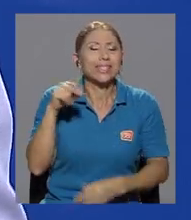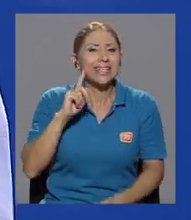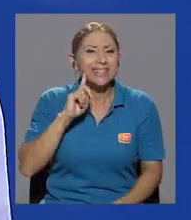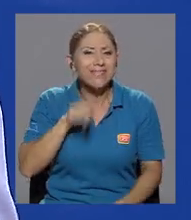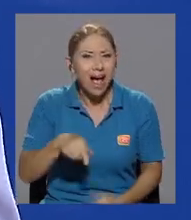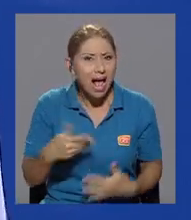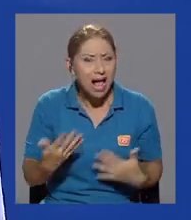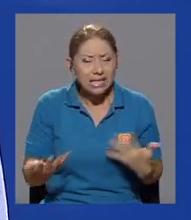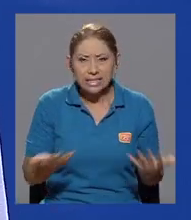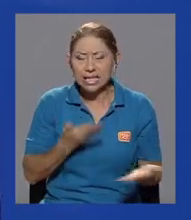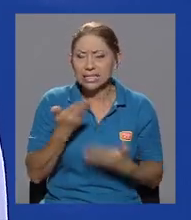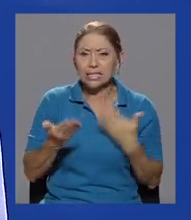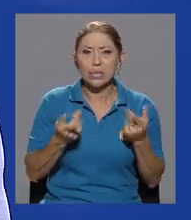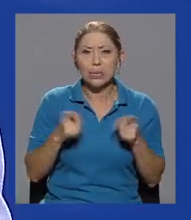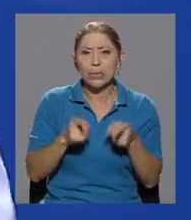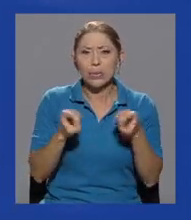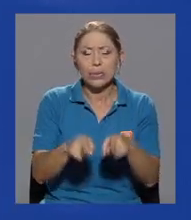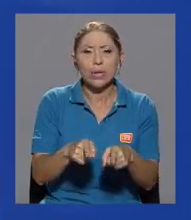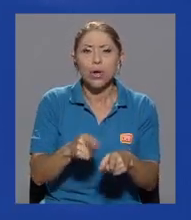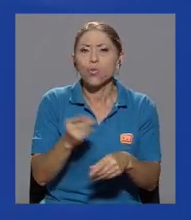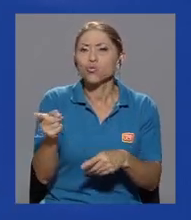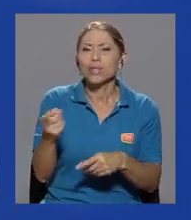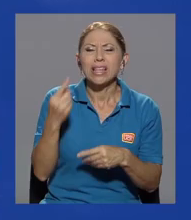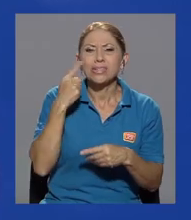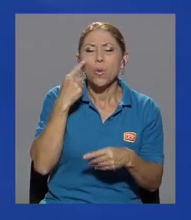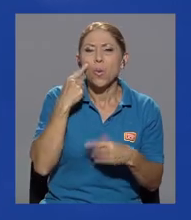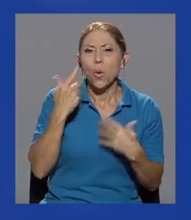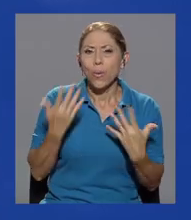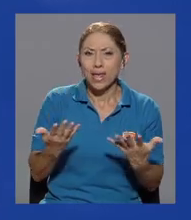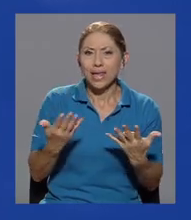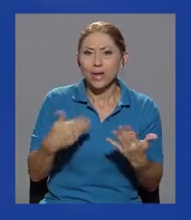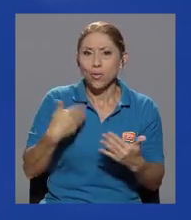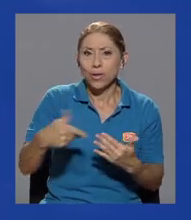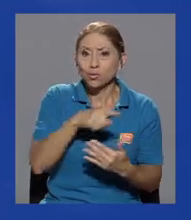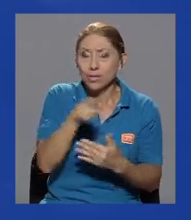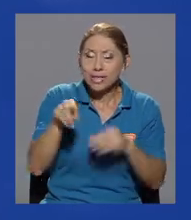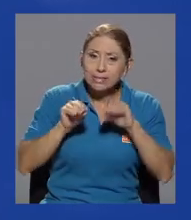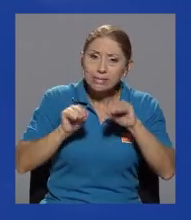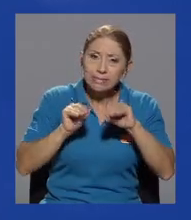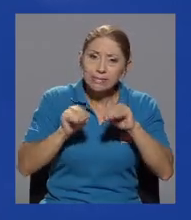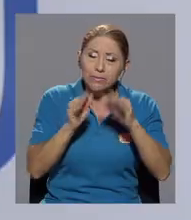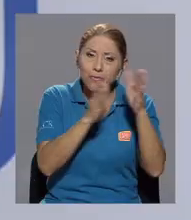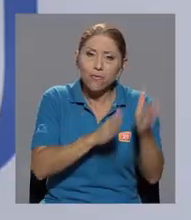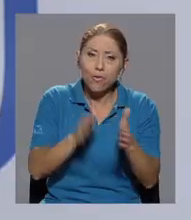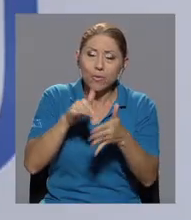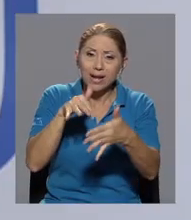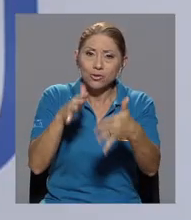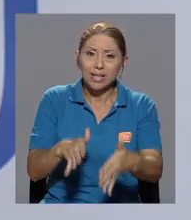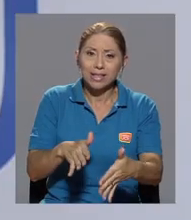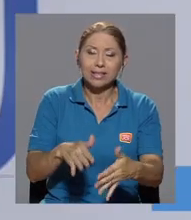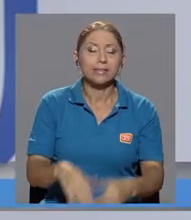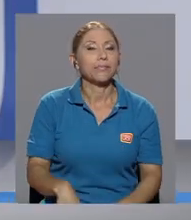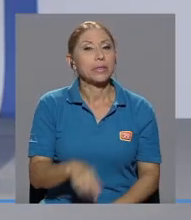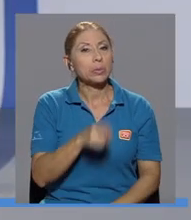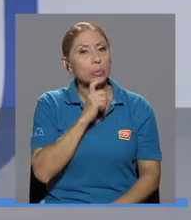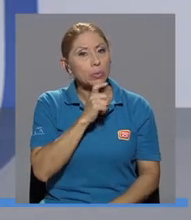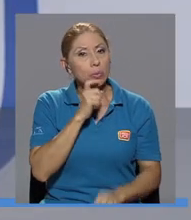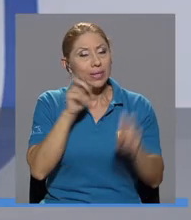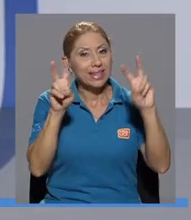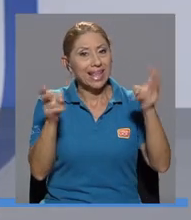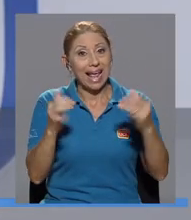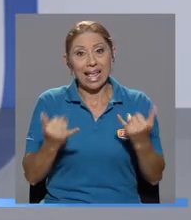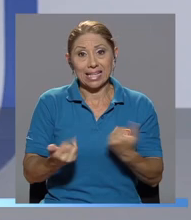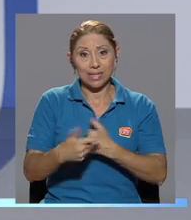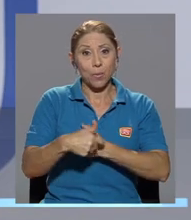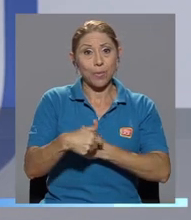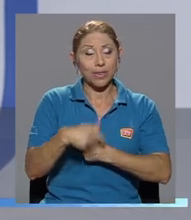verdad toda esta situación como lo ven ustedes a la hora de formar a los estudiantes es un tema complejo porque precisamente en este momento